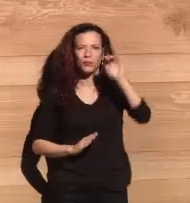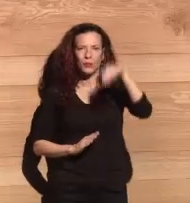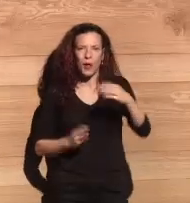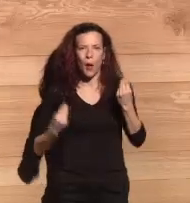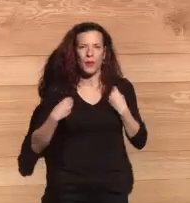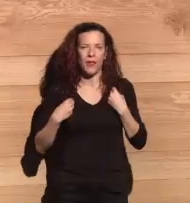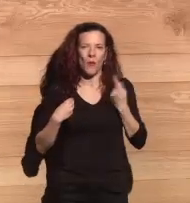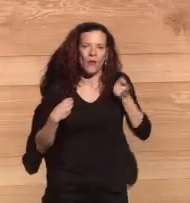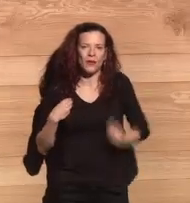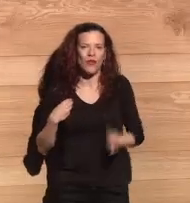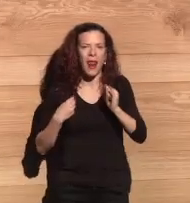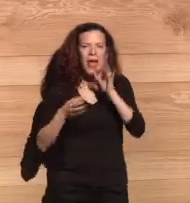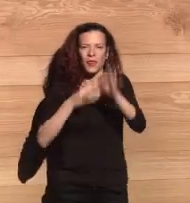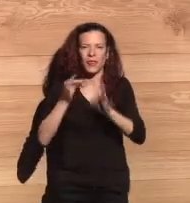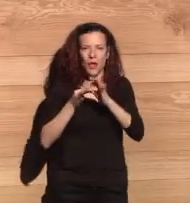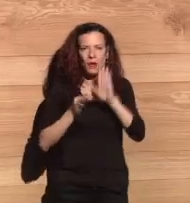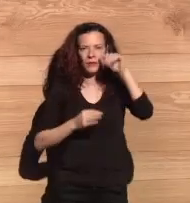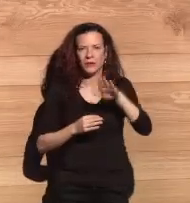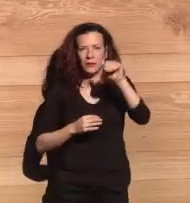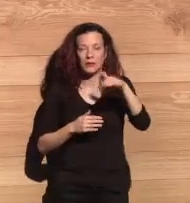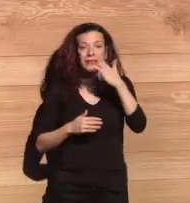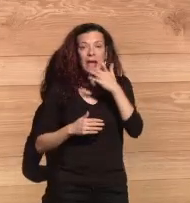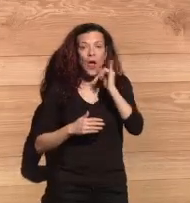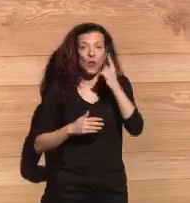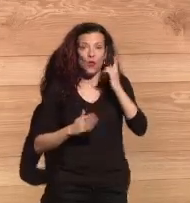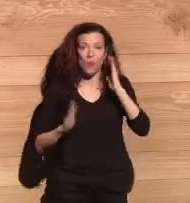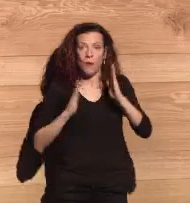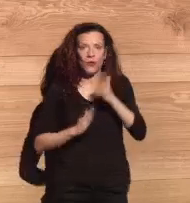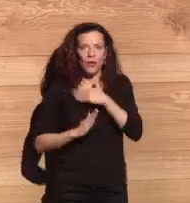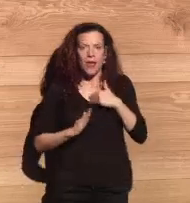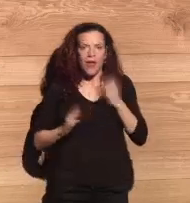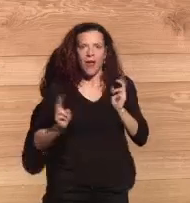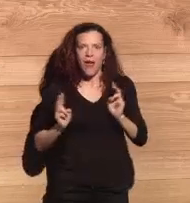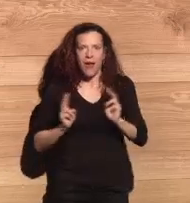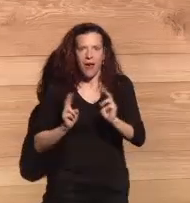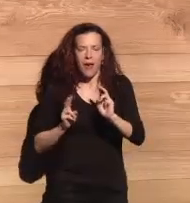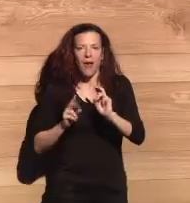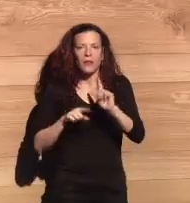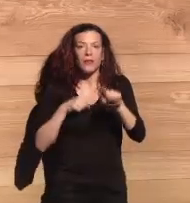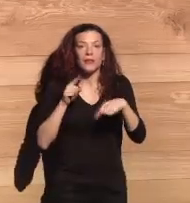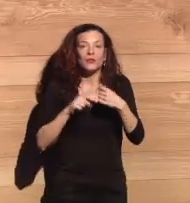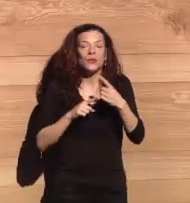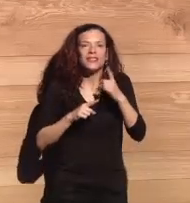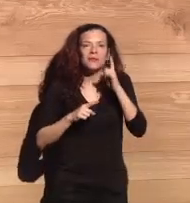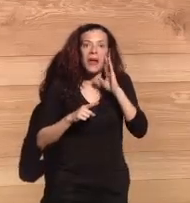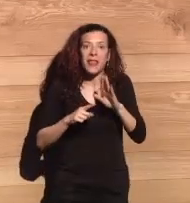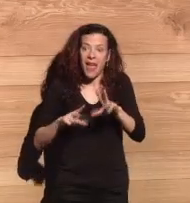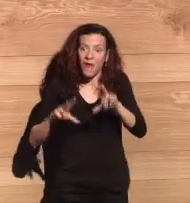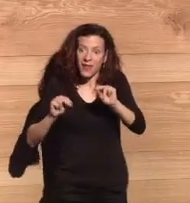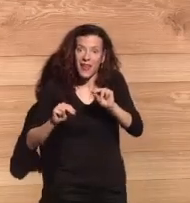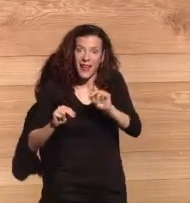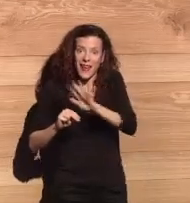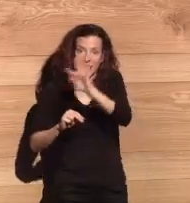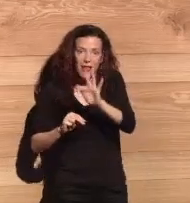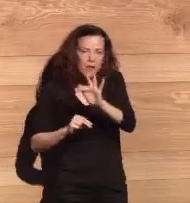profesional tiene ciclos. Y si cuando llega un momento en el que lo que quieres es intensidad, luego parece que en mi caso lo que voy buscando luego es la